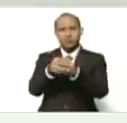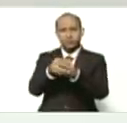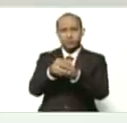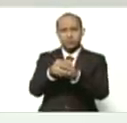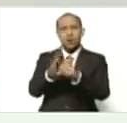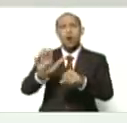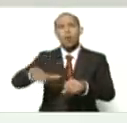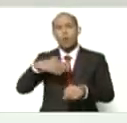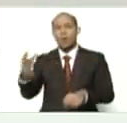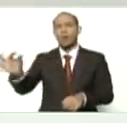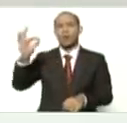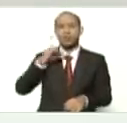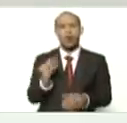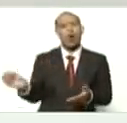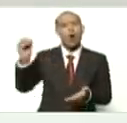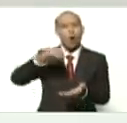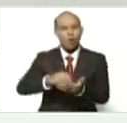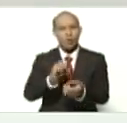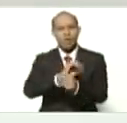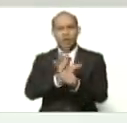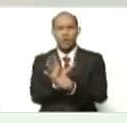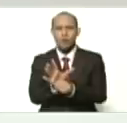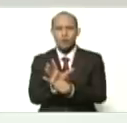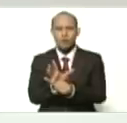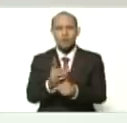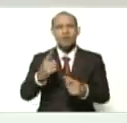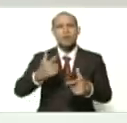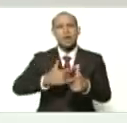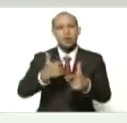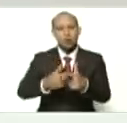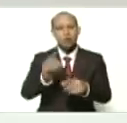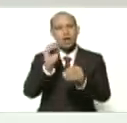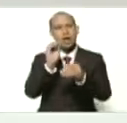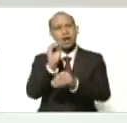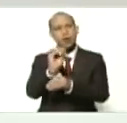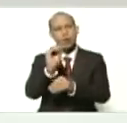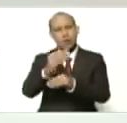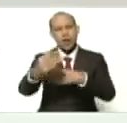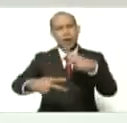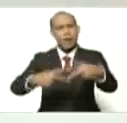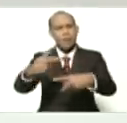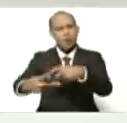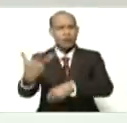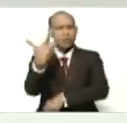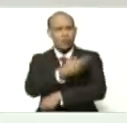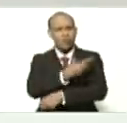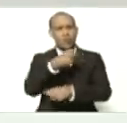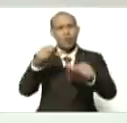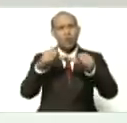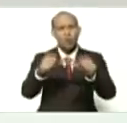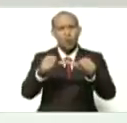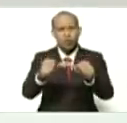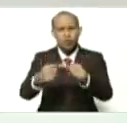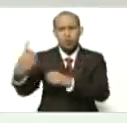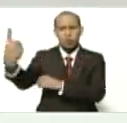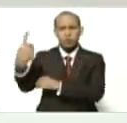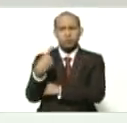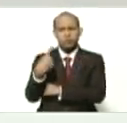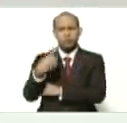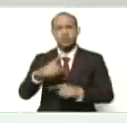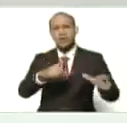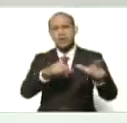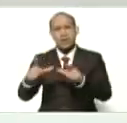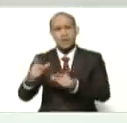los así que hay que seguir el proceso de vacunación como usted bien lo ha dicho ya usted no ha dado instrucciones muy precisas